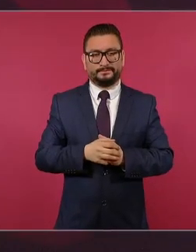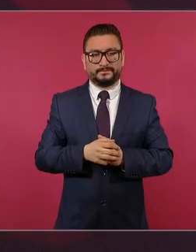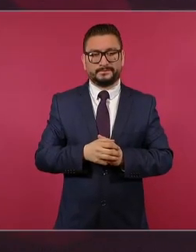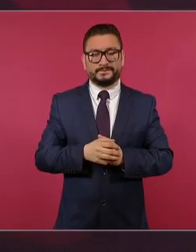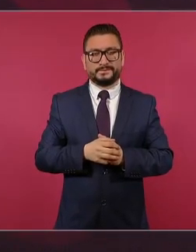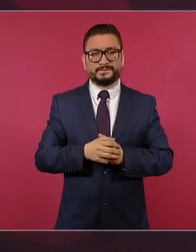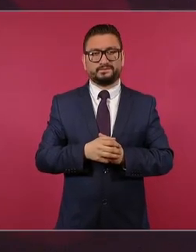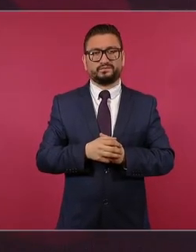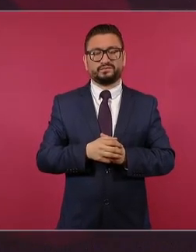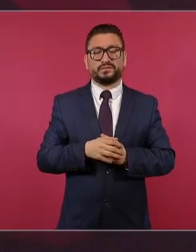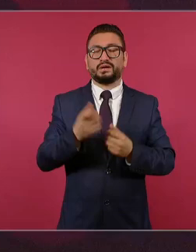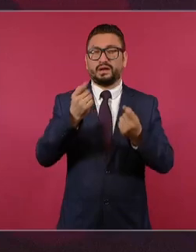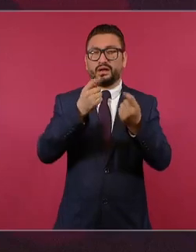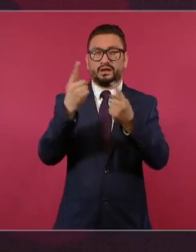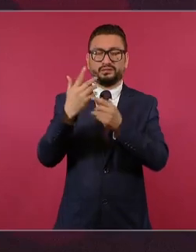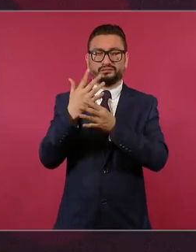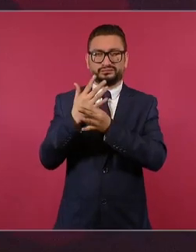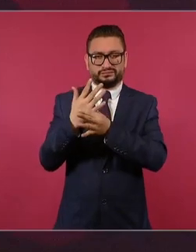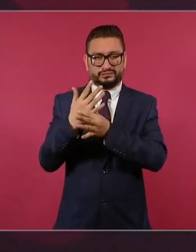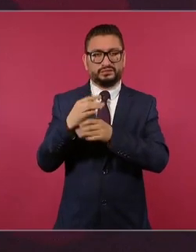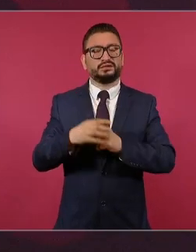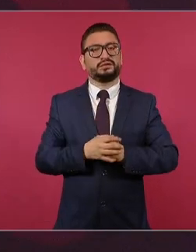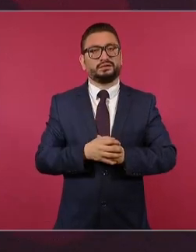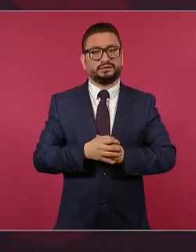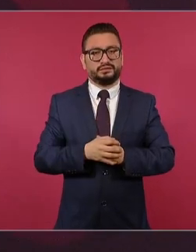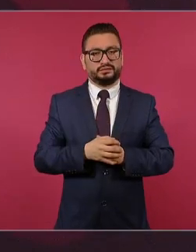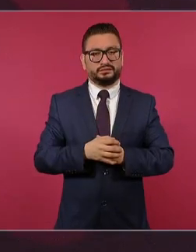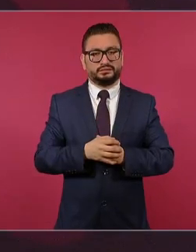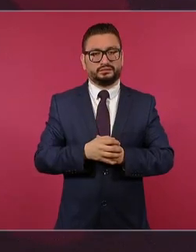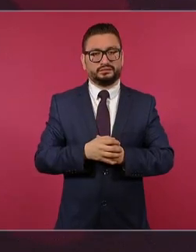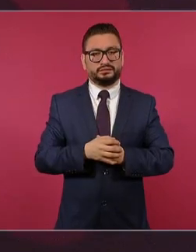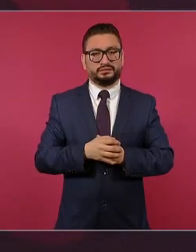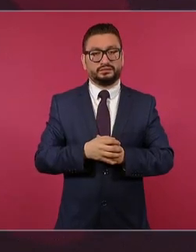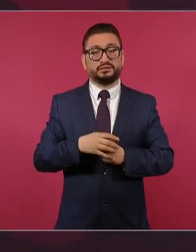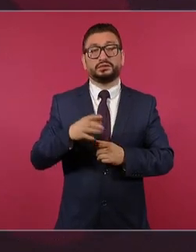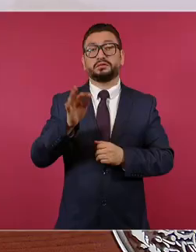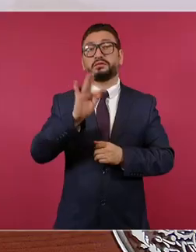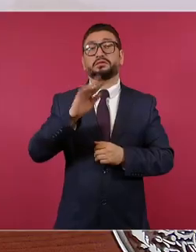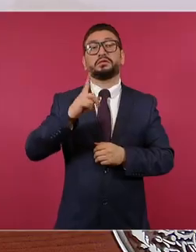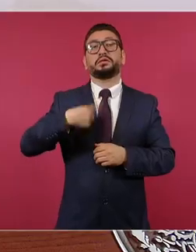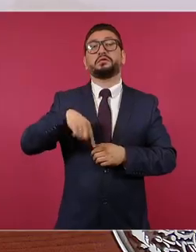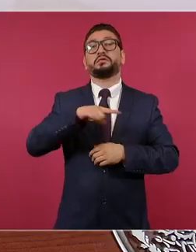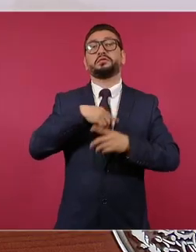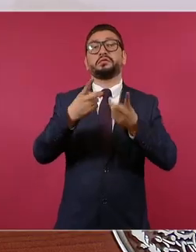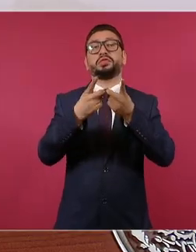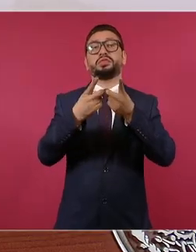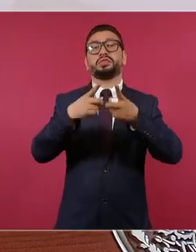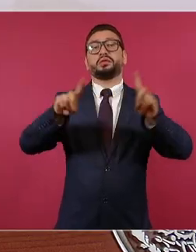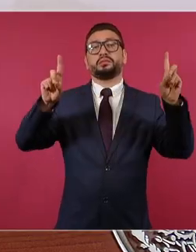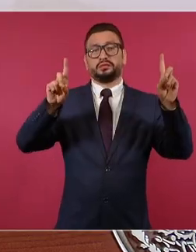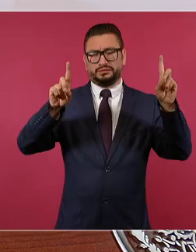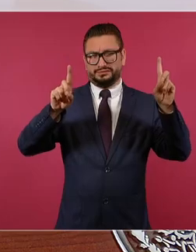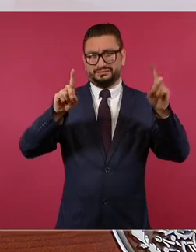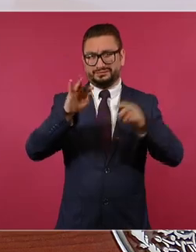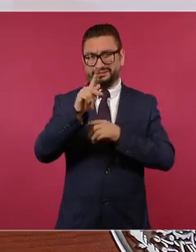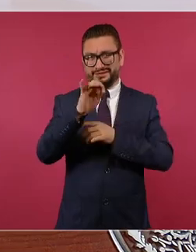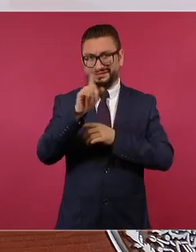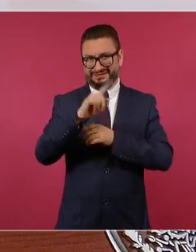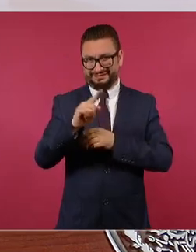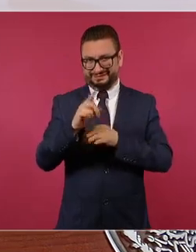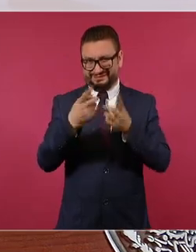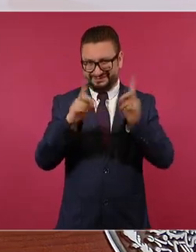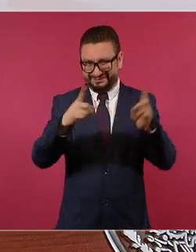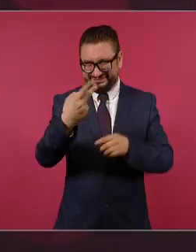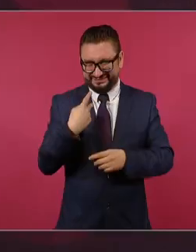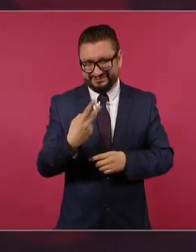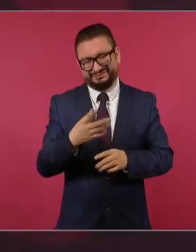Se habla de que ya nos vamos a divorciar con Beatriz, y no es